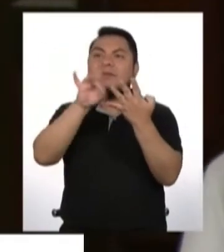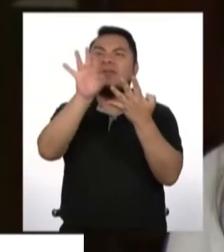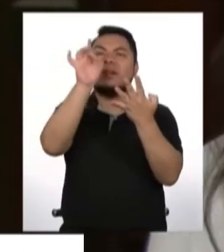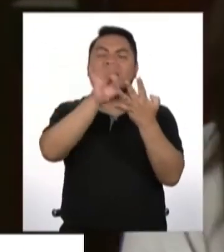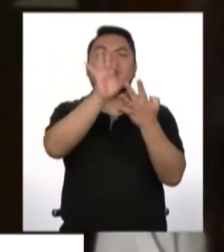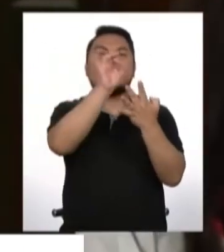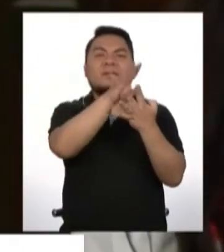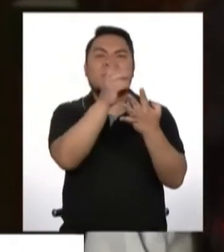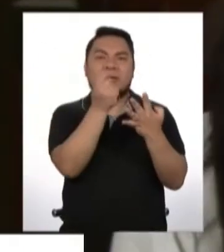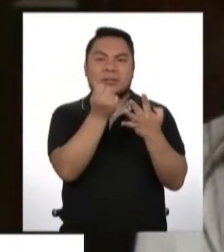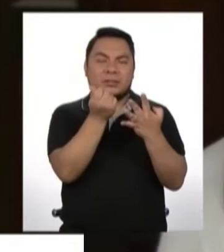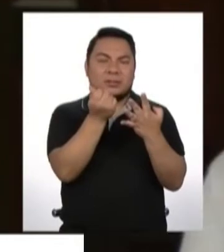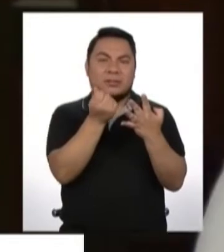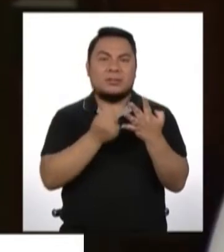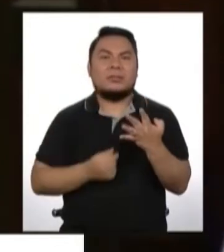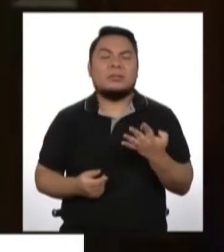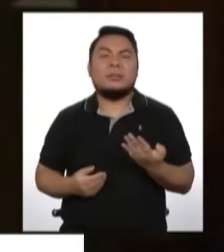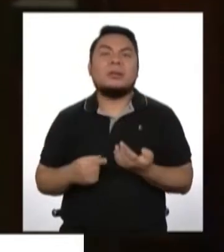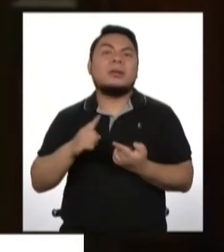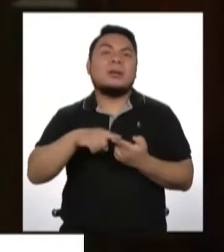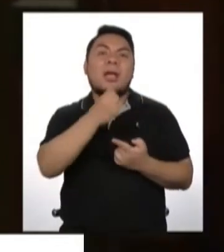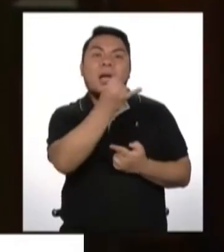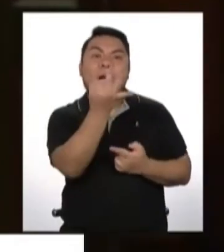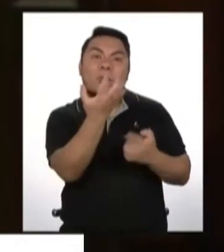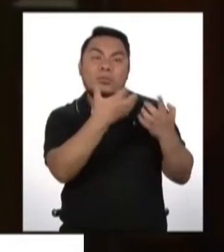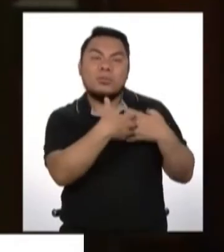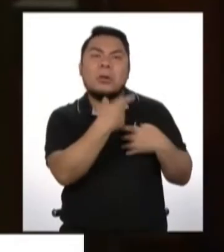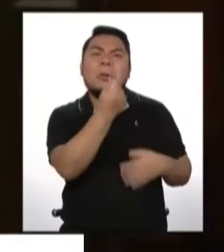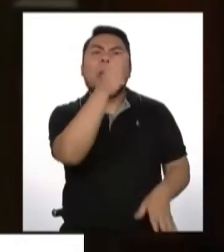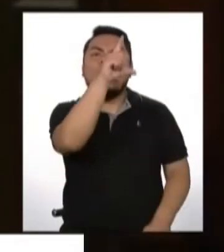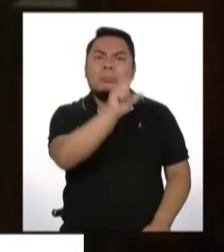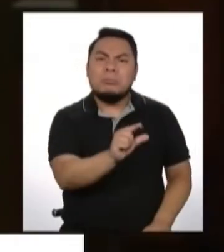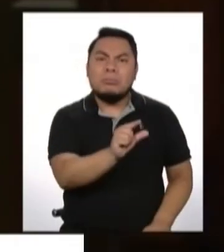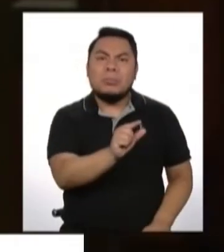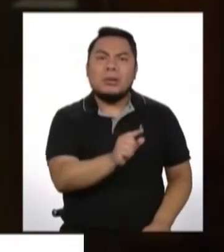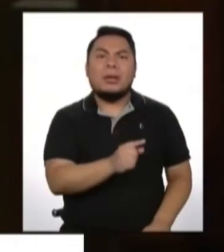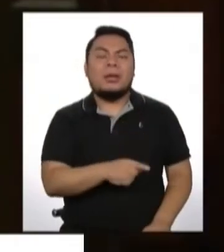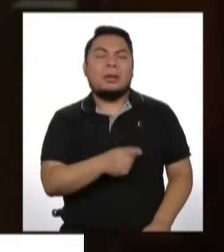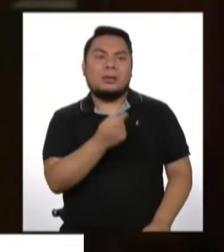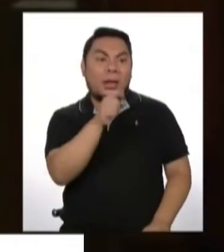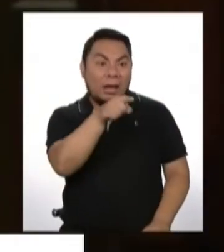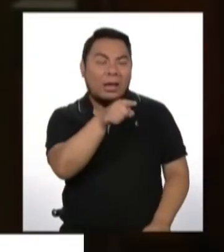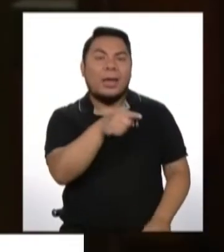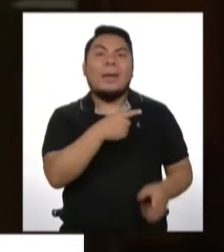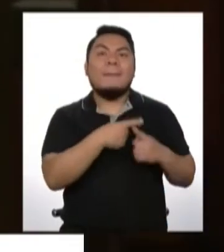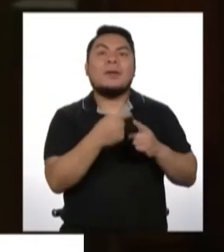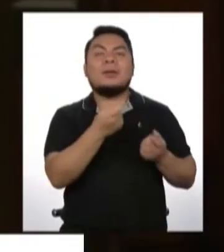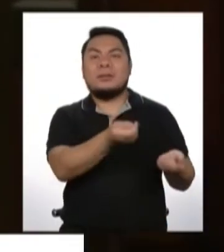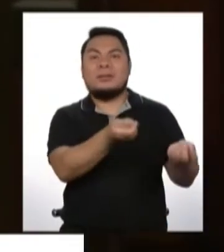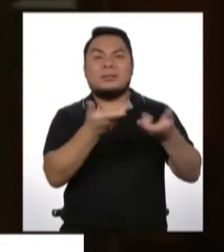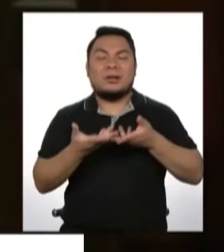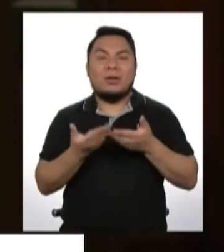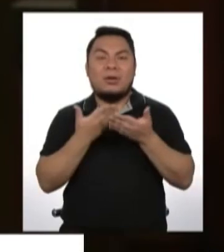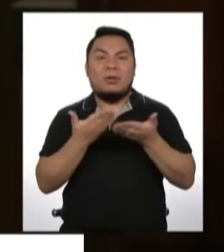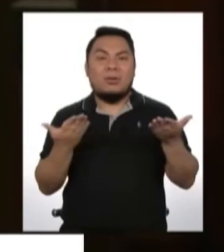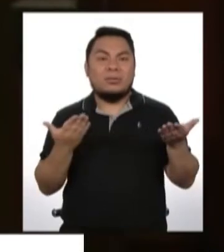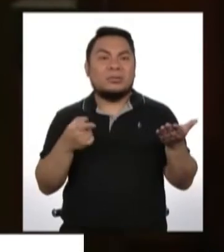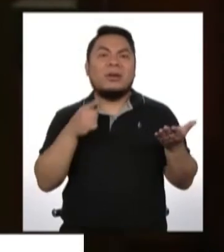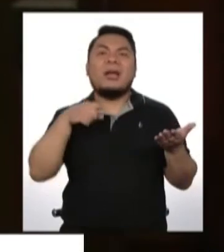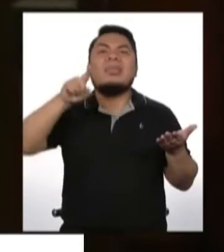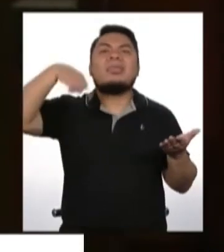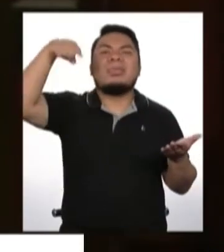oportunidad, porque pueden haber tenido un bajo precio y entregar el producto cuando no lo necesitaba nuestro